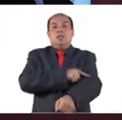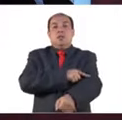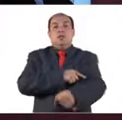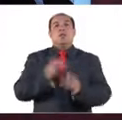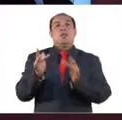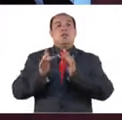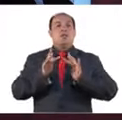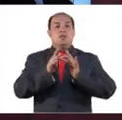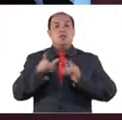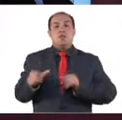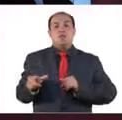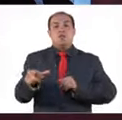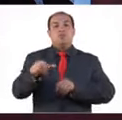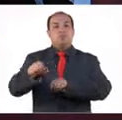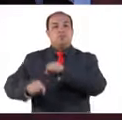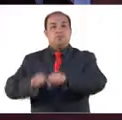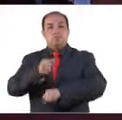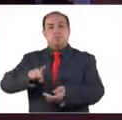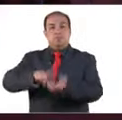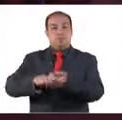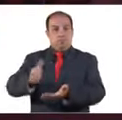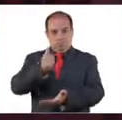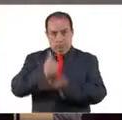ciclista de la ciudad.